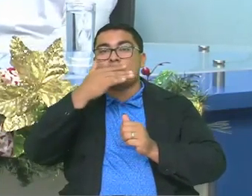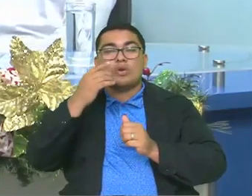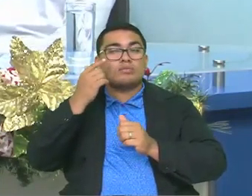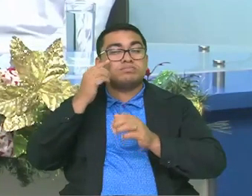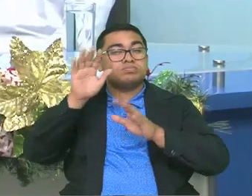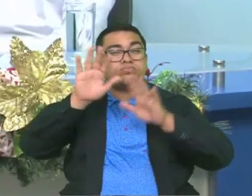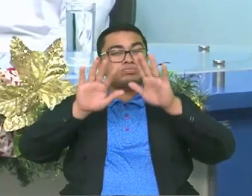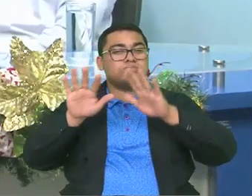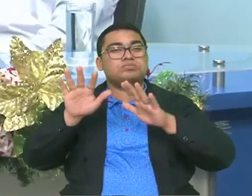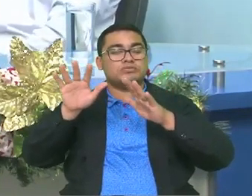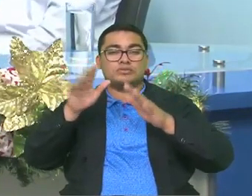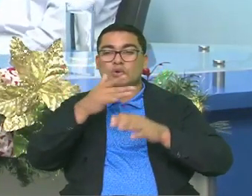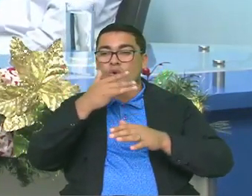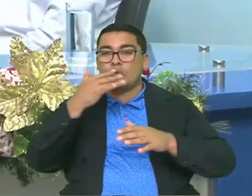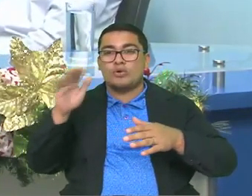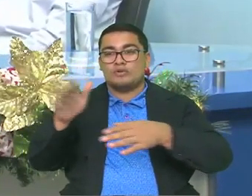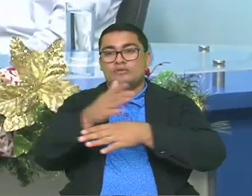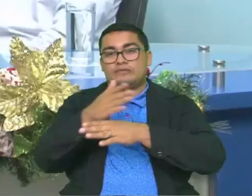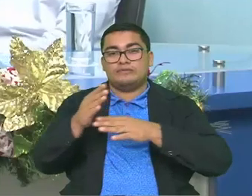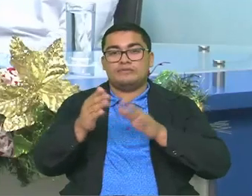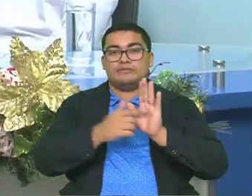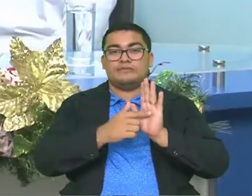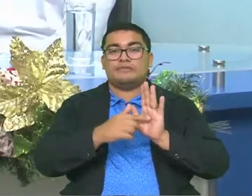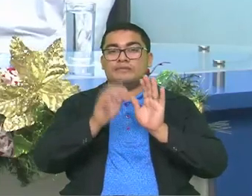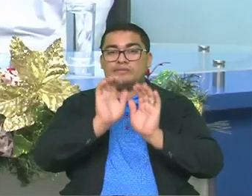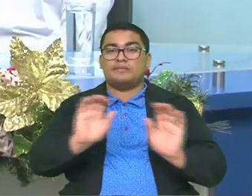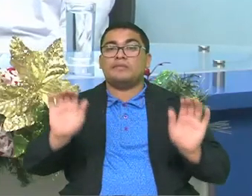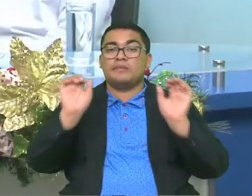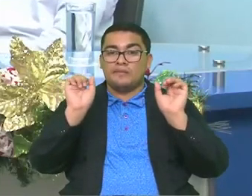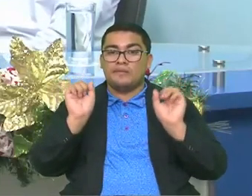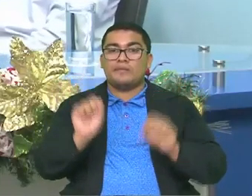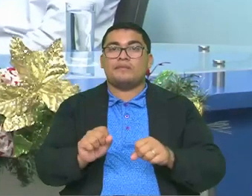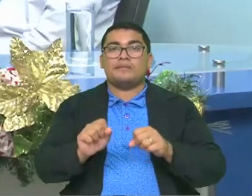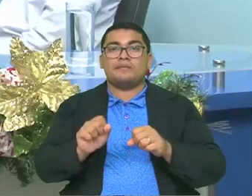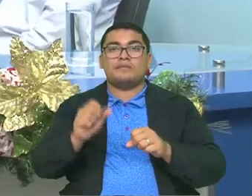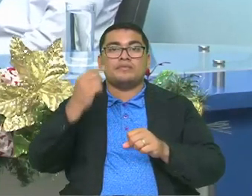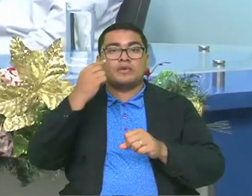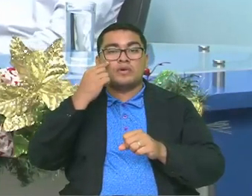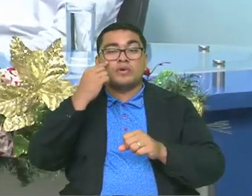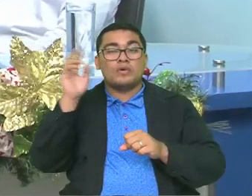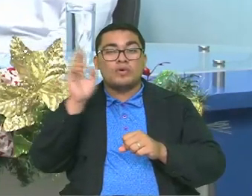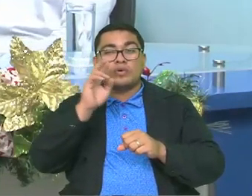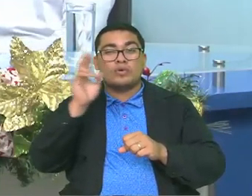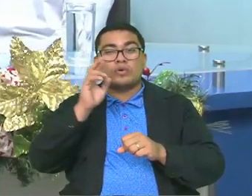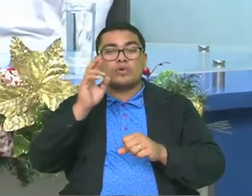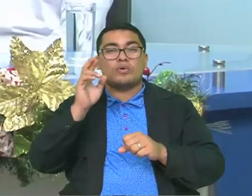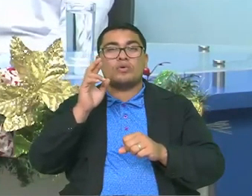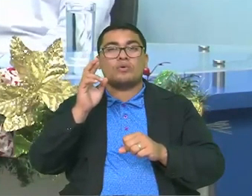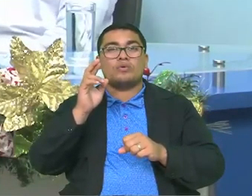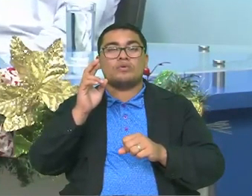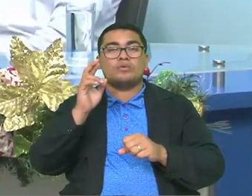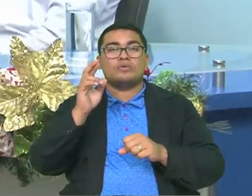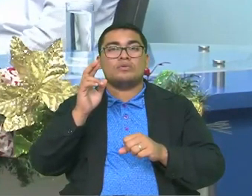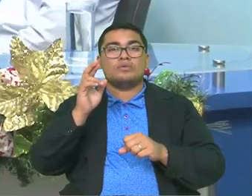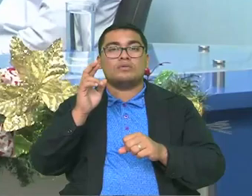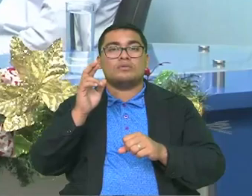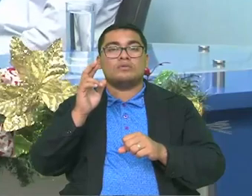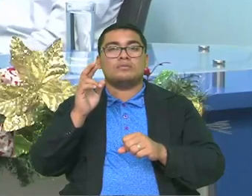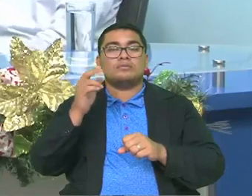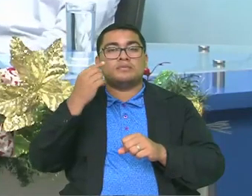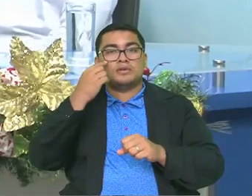pueden expresarse de 5 o 6 años en adelante, pues muchas veces ellos van a referir de que ven las cosas más pajizas, más tenues,